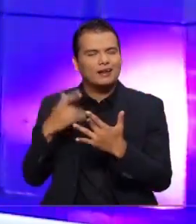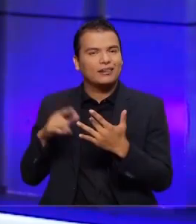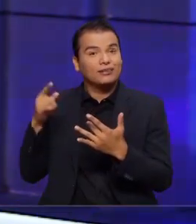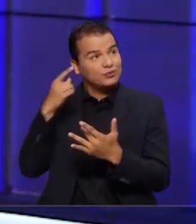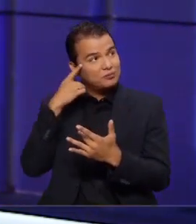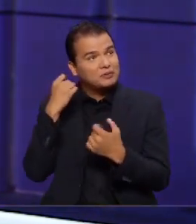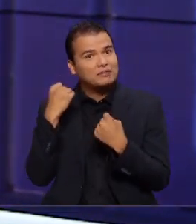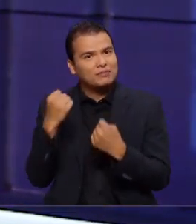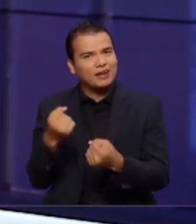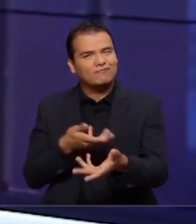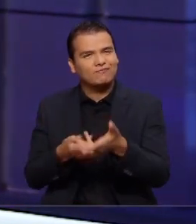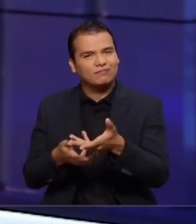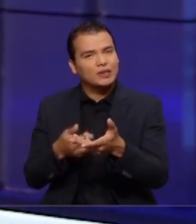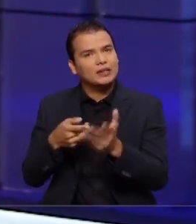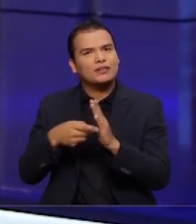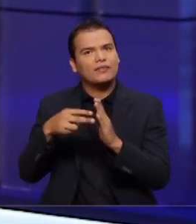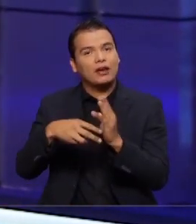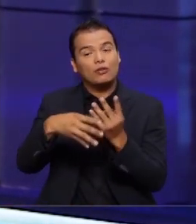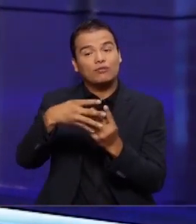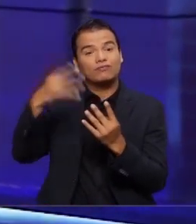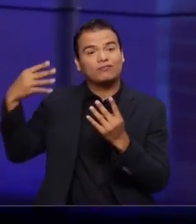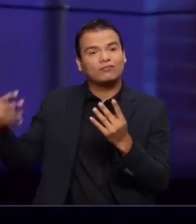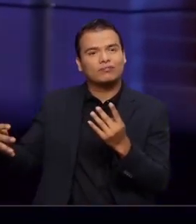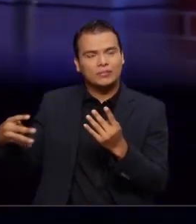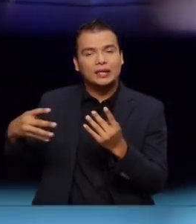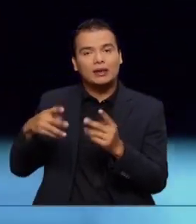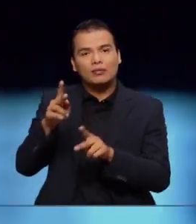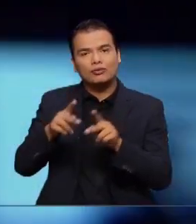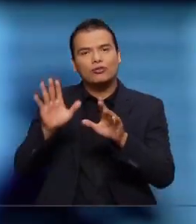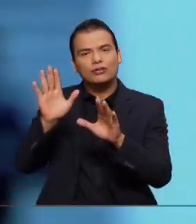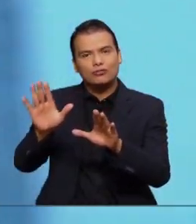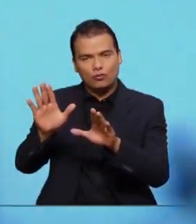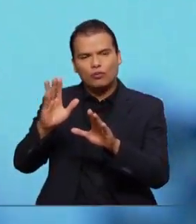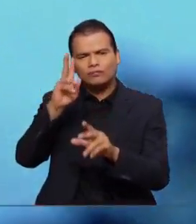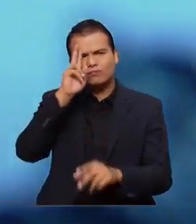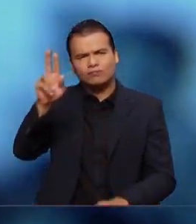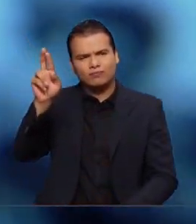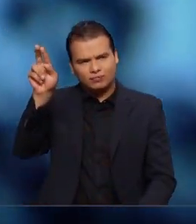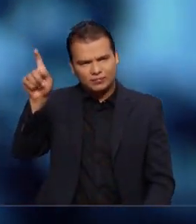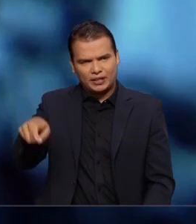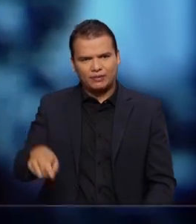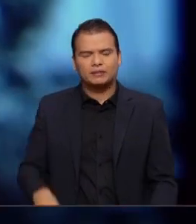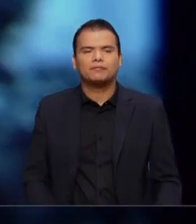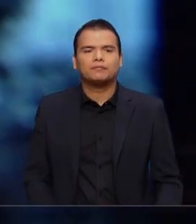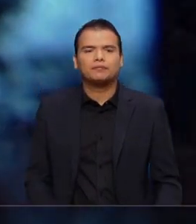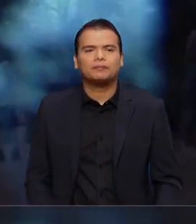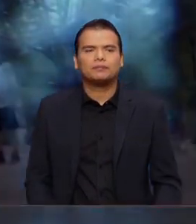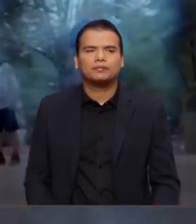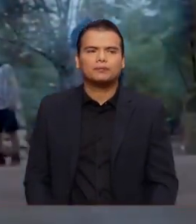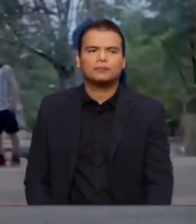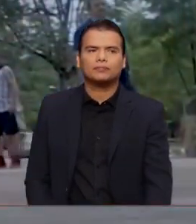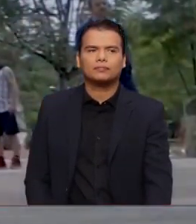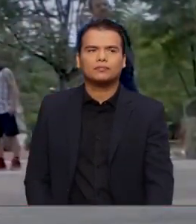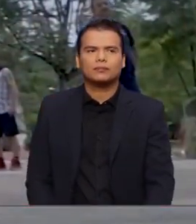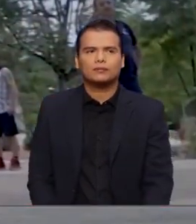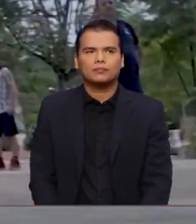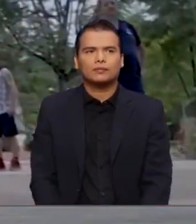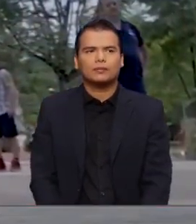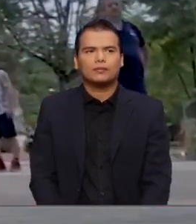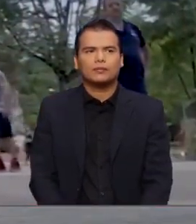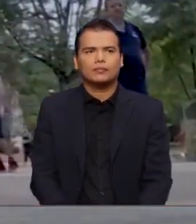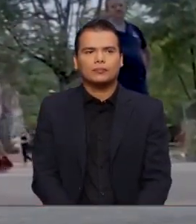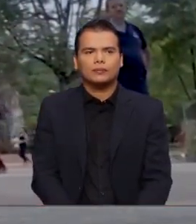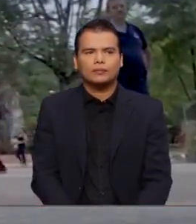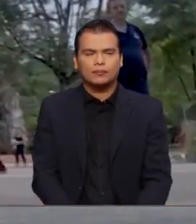resalta el respeto por la comunidad LGBTIQ+. Hoy tomé la decisión de decirle al mundo lo